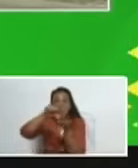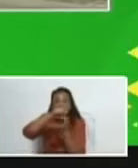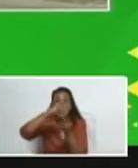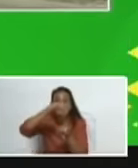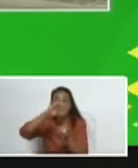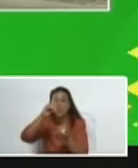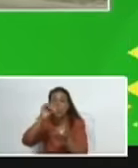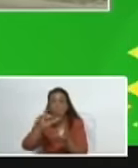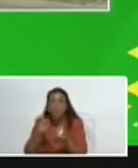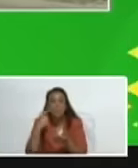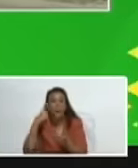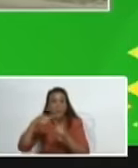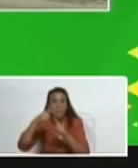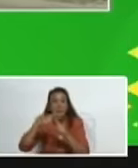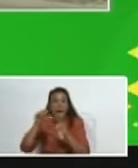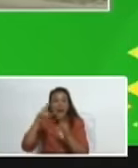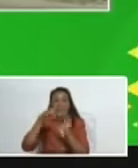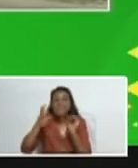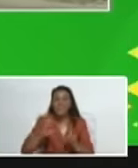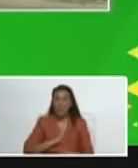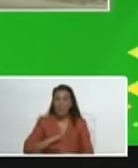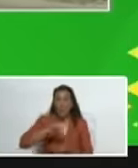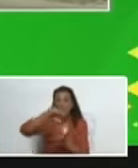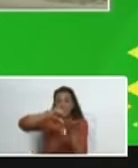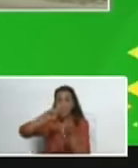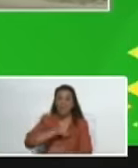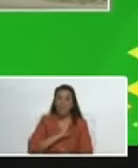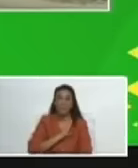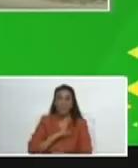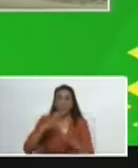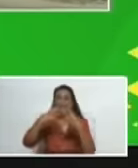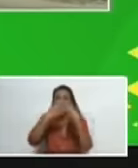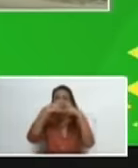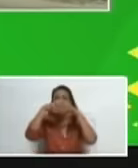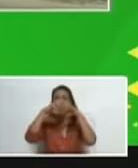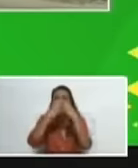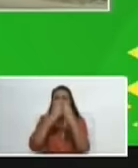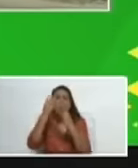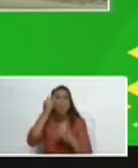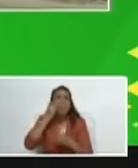medusa. Y se le echa pimentón